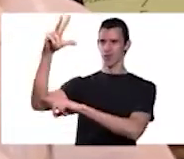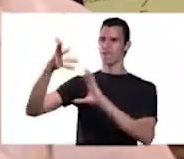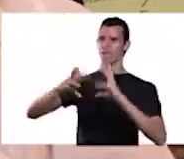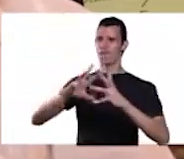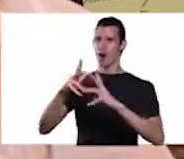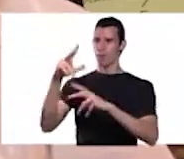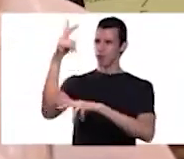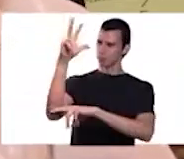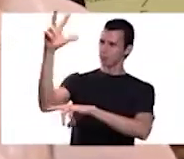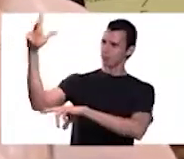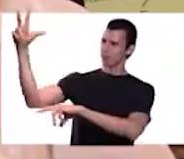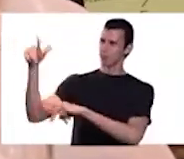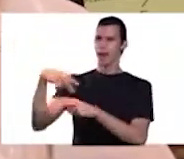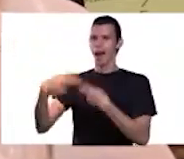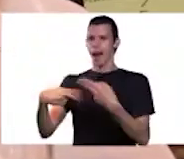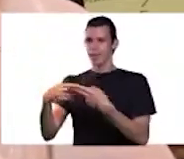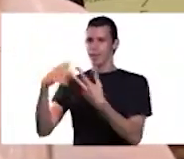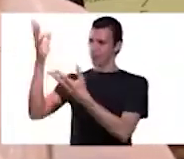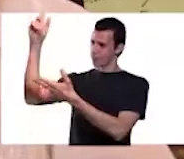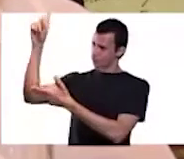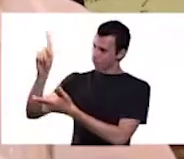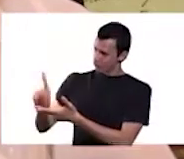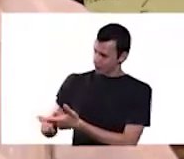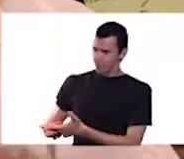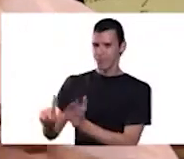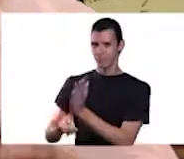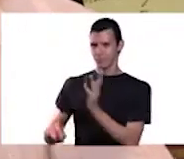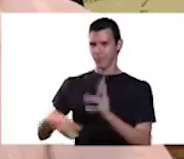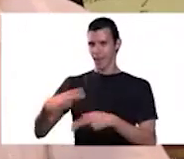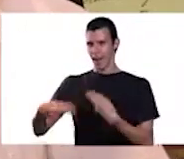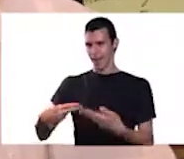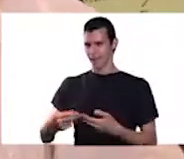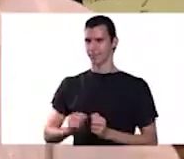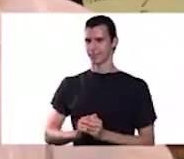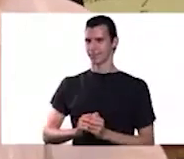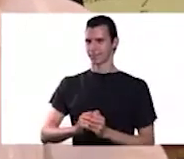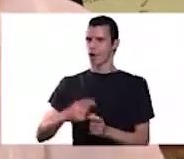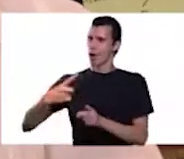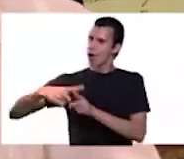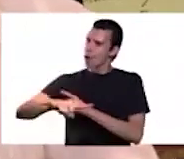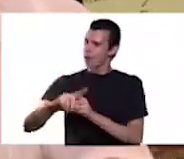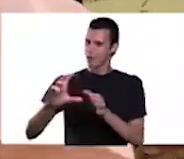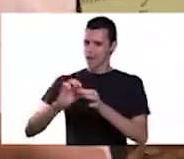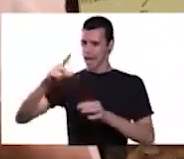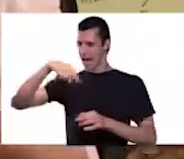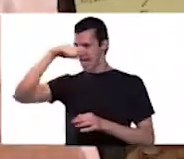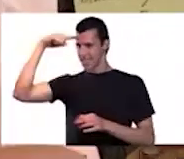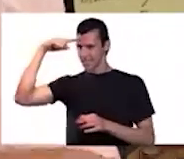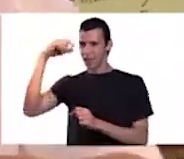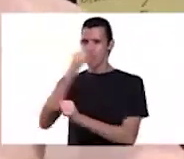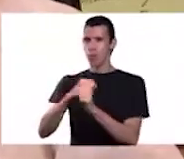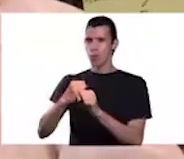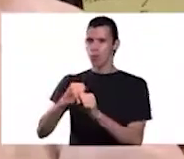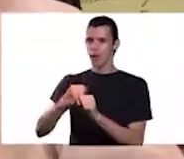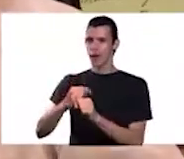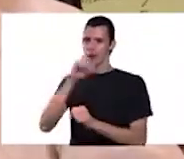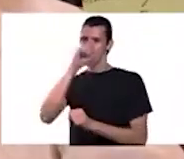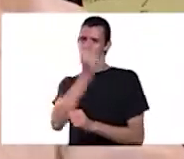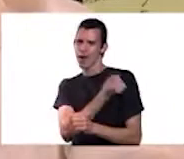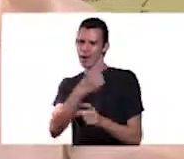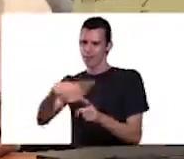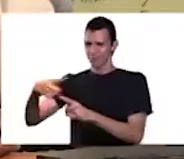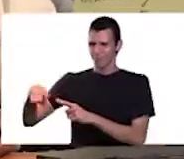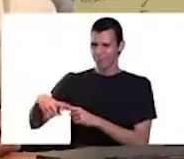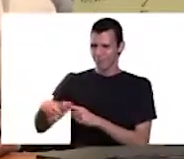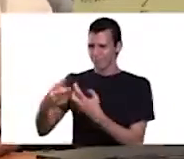el biogás, cómo se realiza para obtener un gas a nivel de localidad, a nivel de